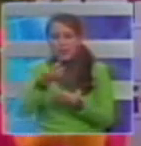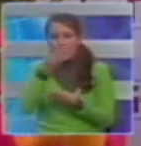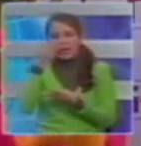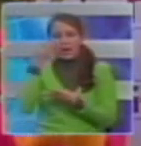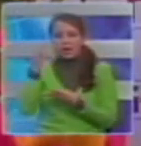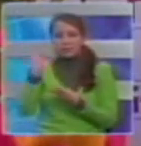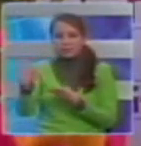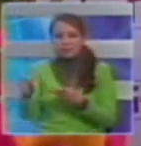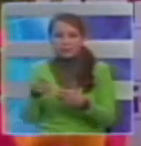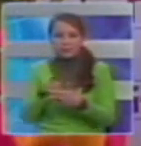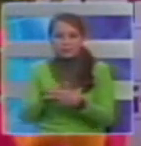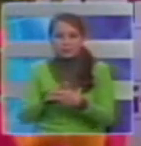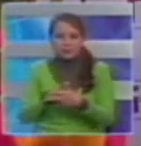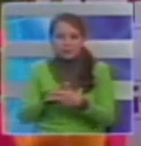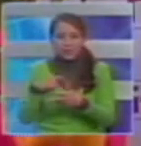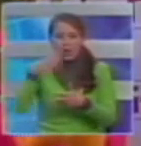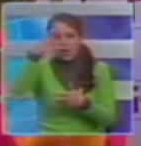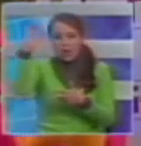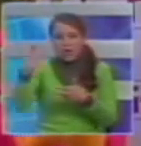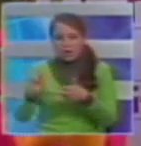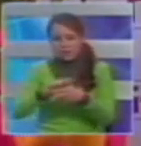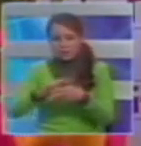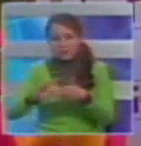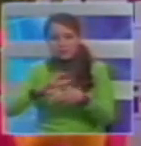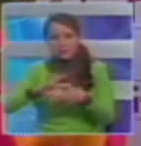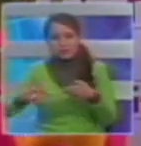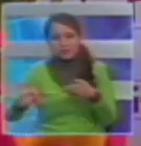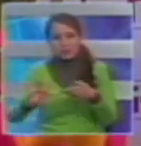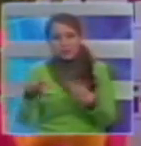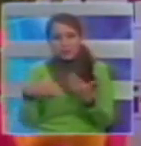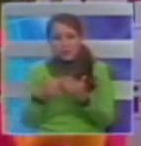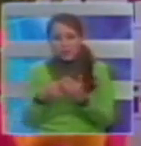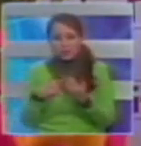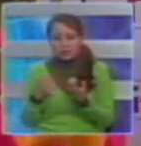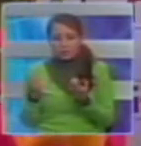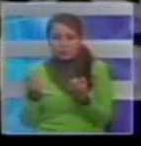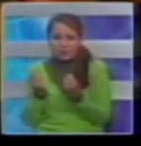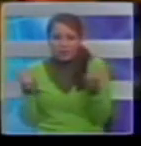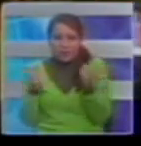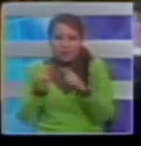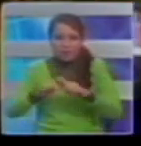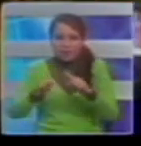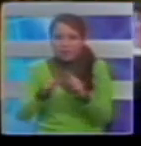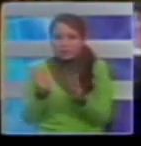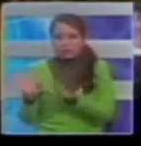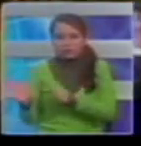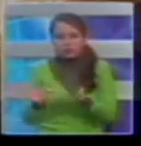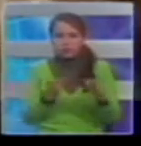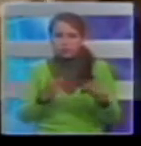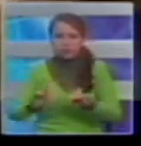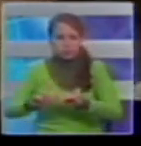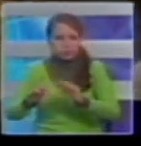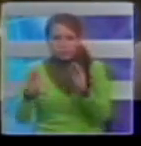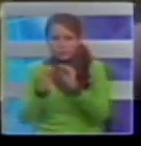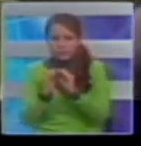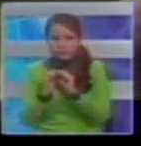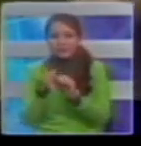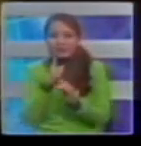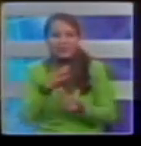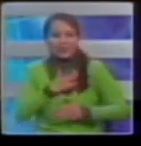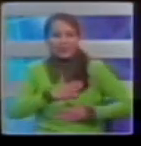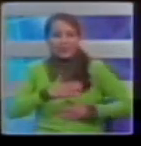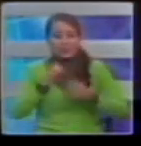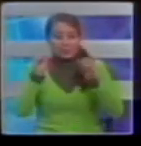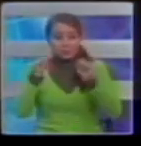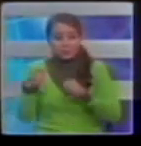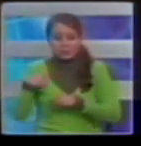amazónica, tenemos la parte de la costa. Todos estos microclimas que tenemos, los vientos alisios y todo, nos favorecen